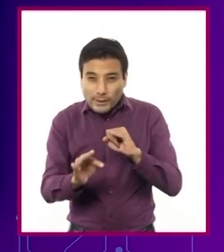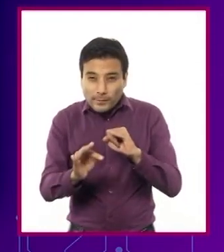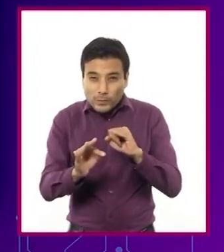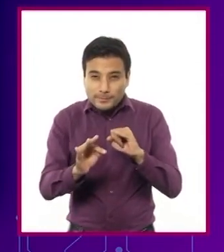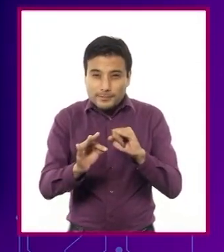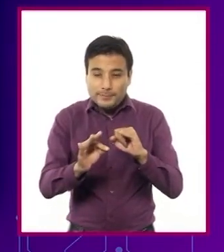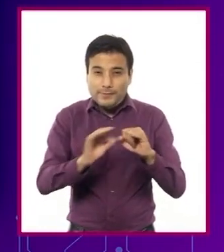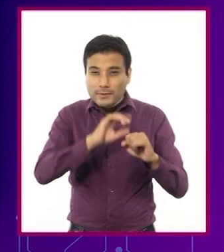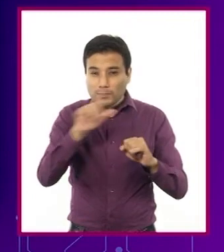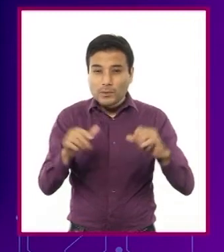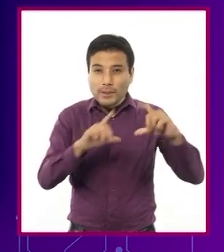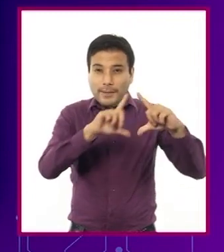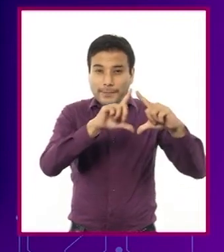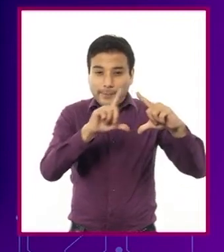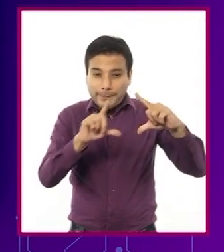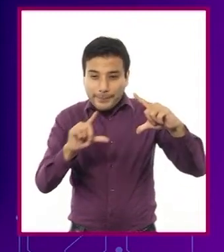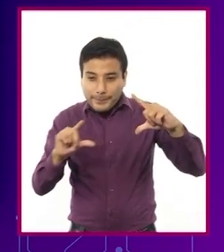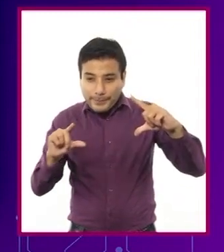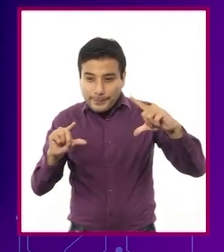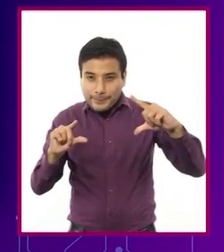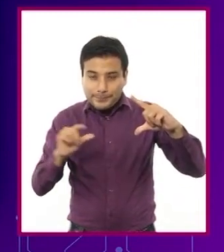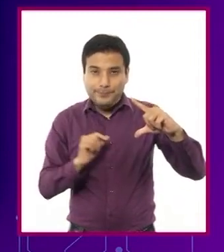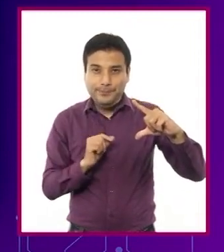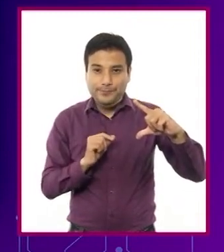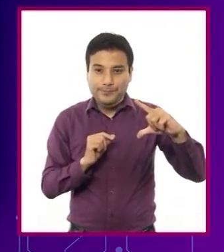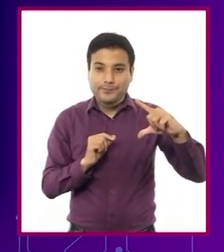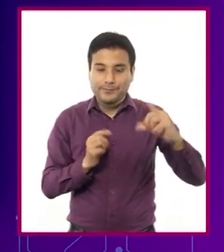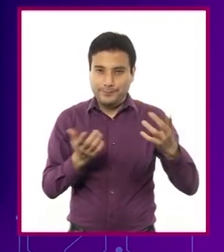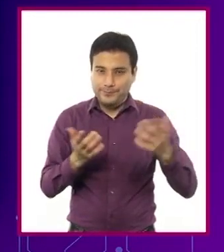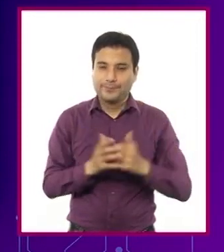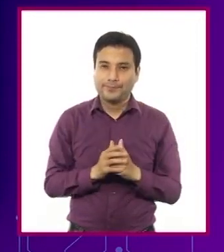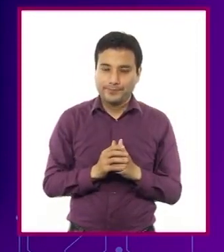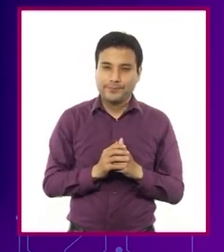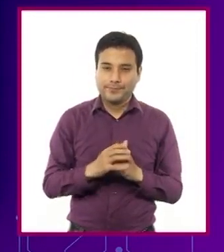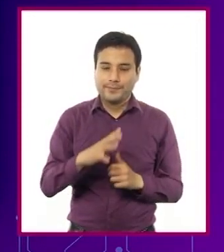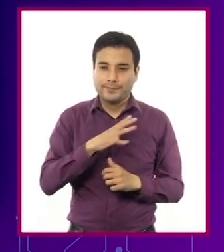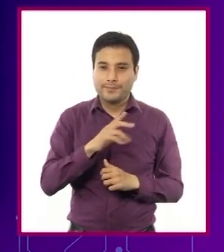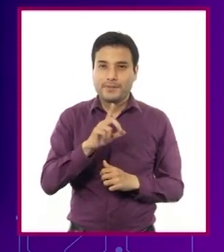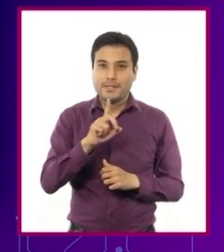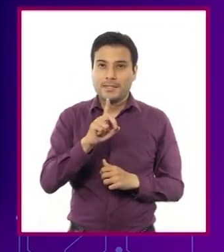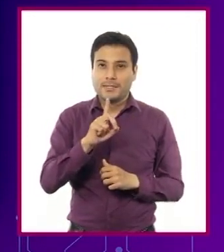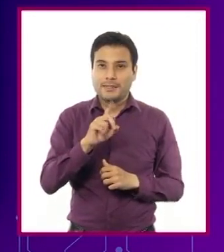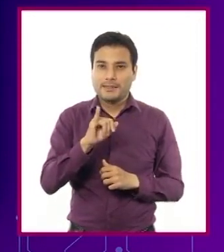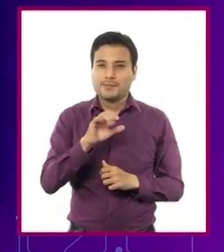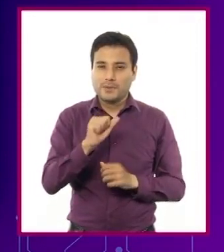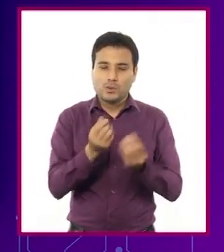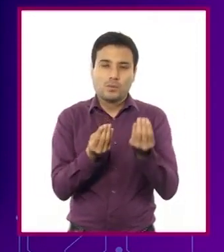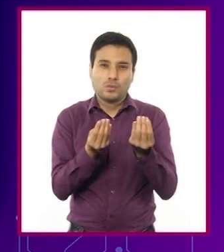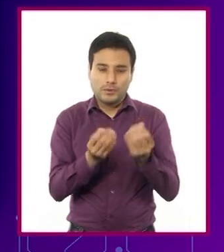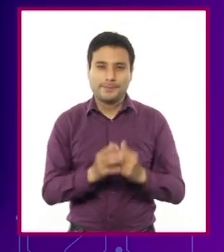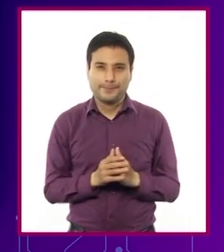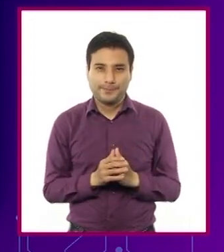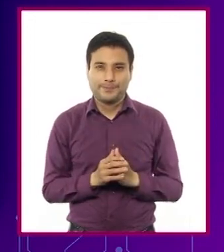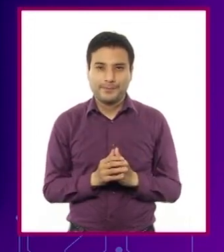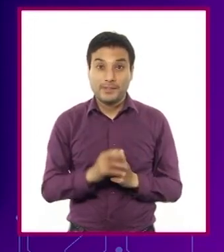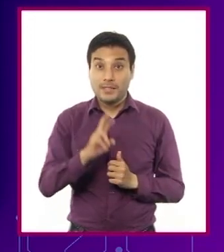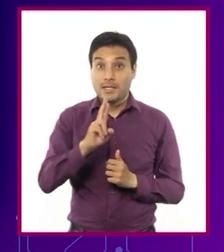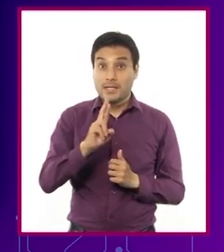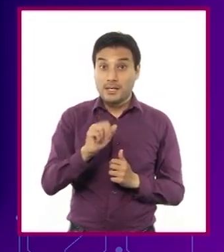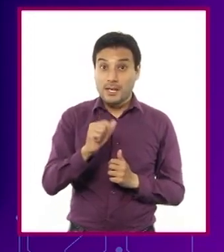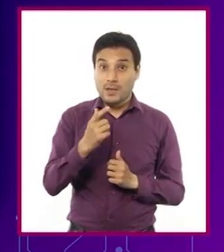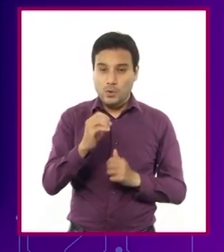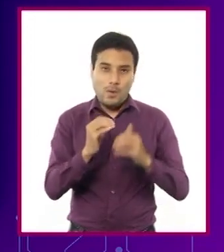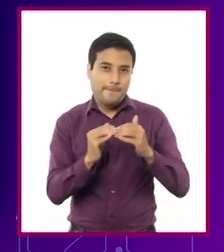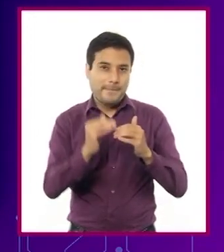considerablemente. Por lo tanto, los datos tienen mayor dispersión con respecto a la media y el rango es mayor que en